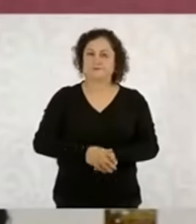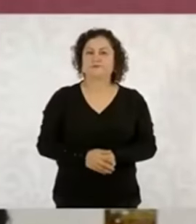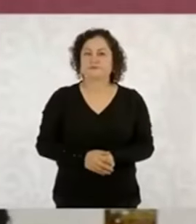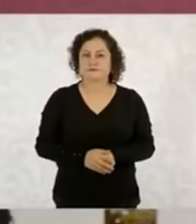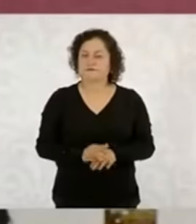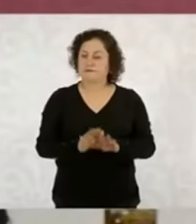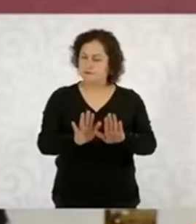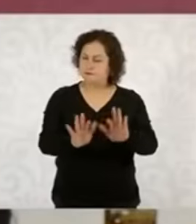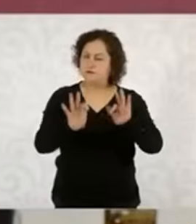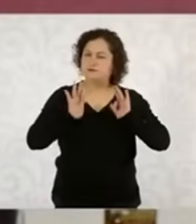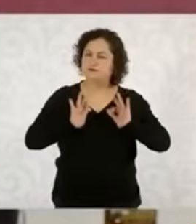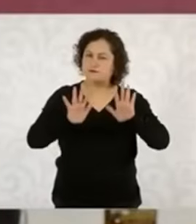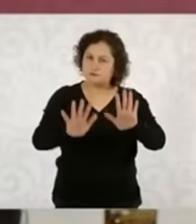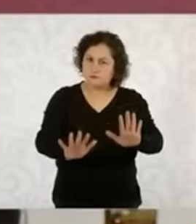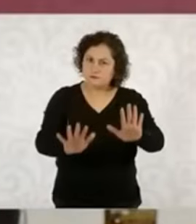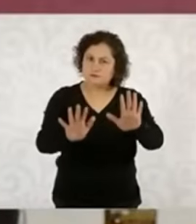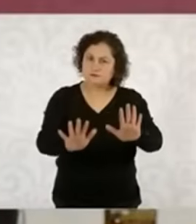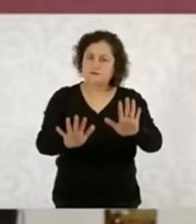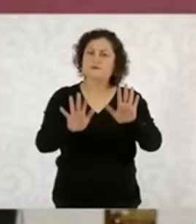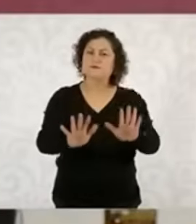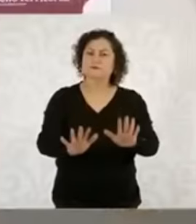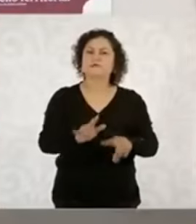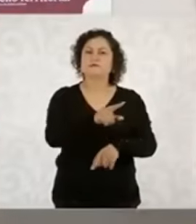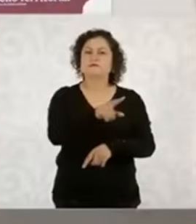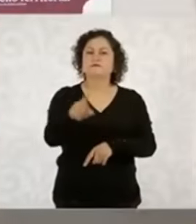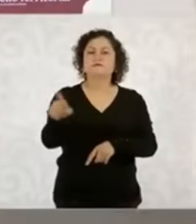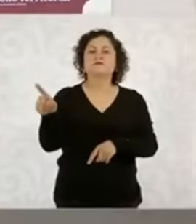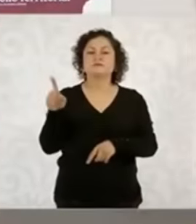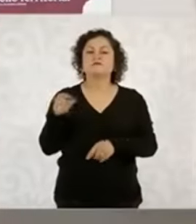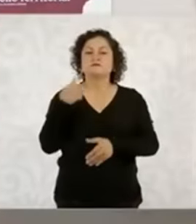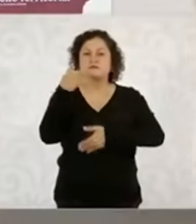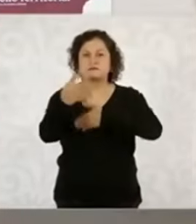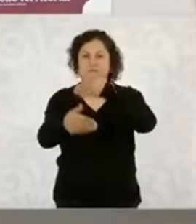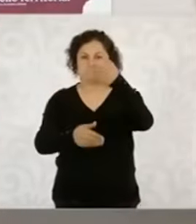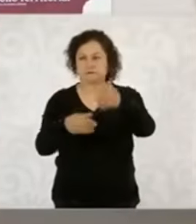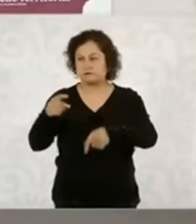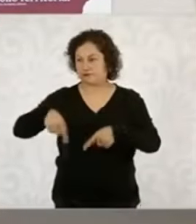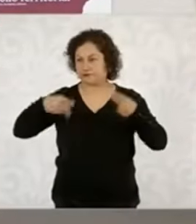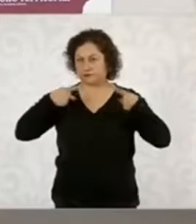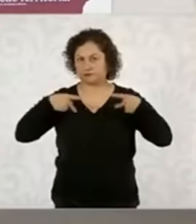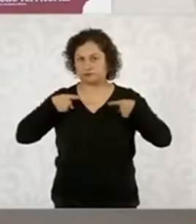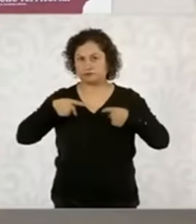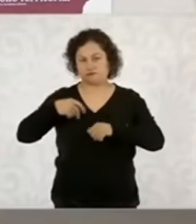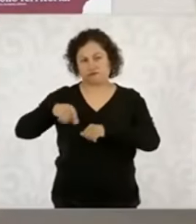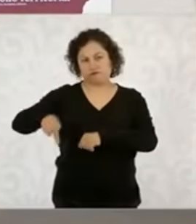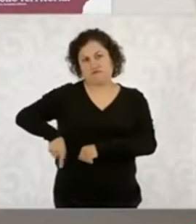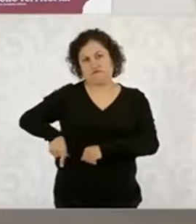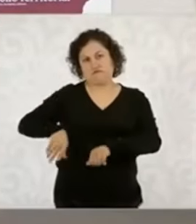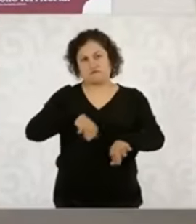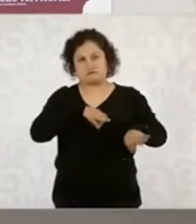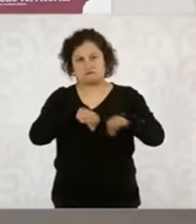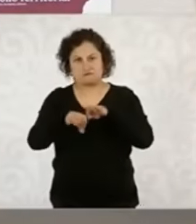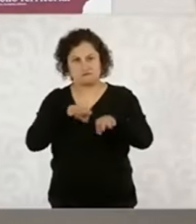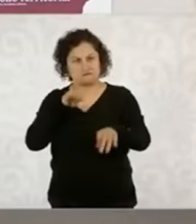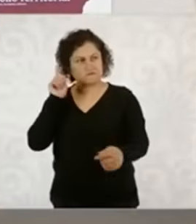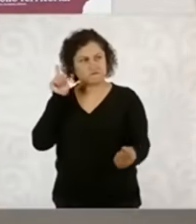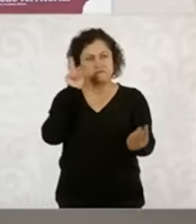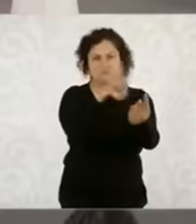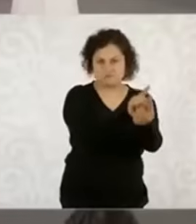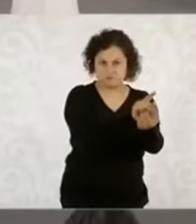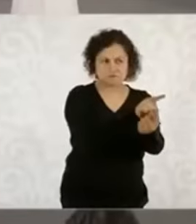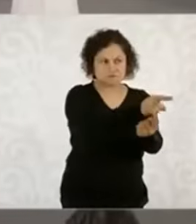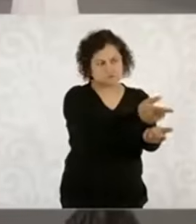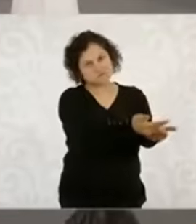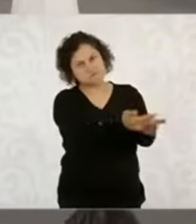pronto van a tener ese contacto directo para poder sumarse